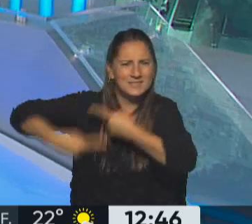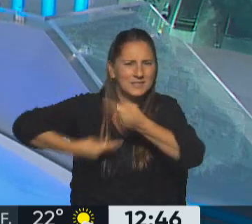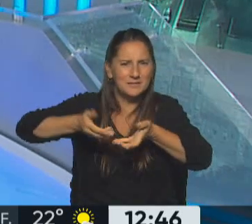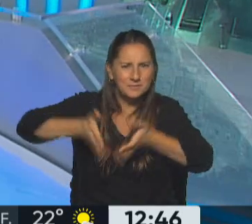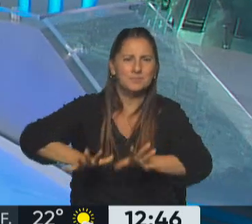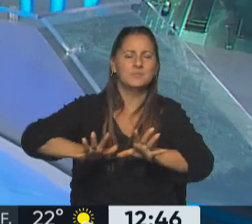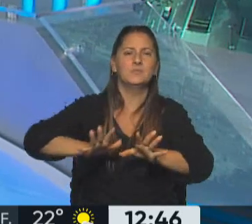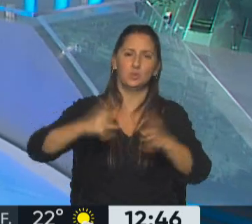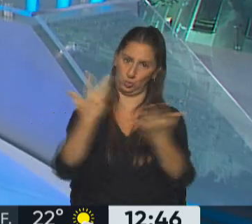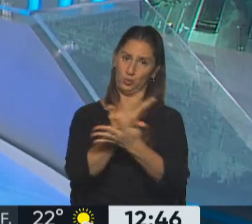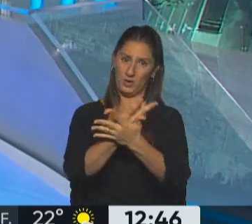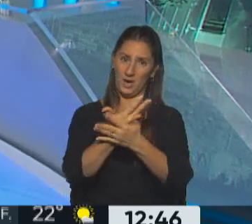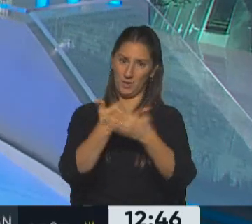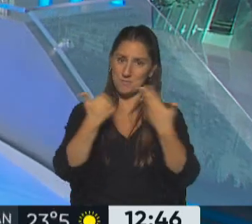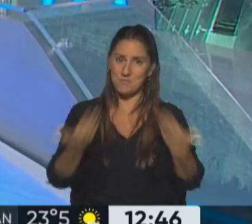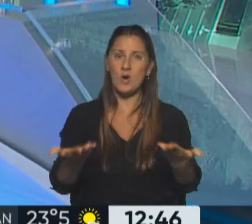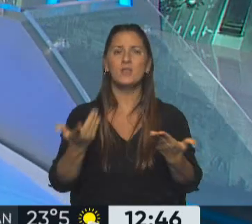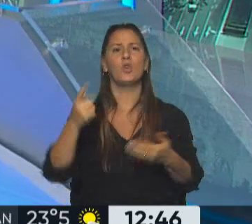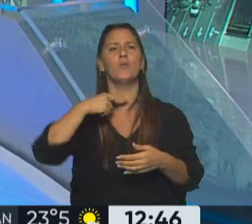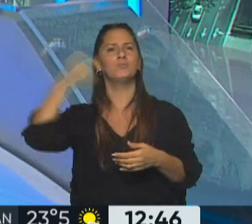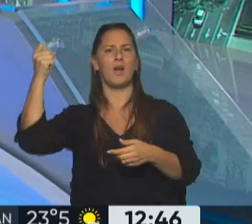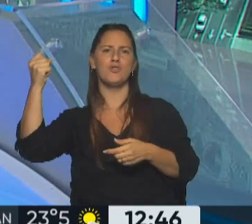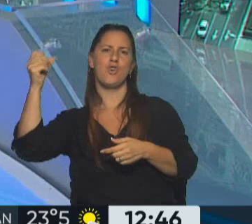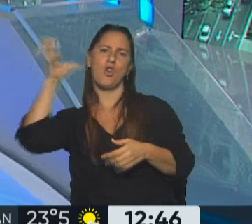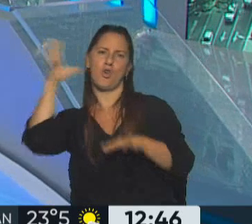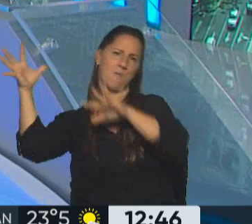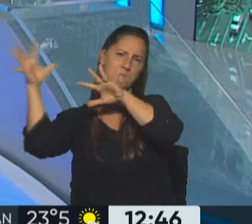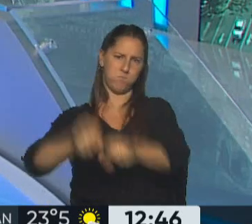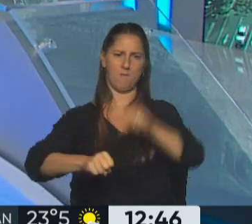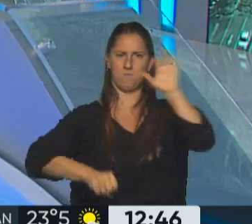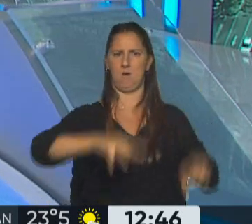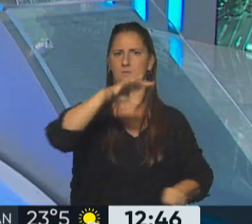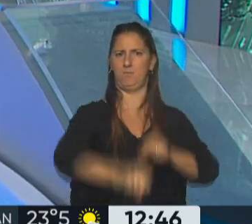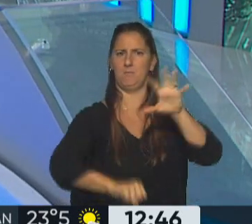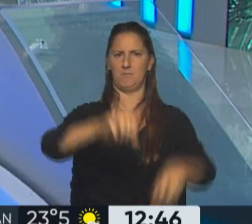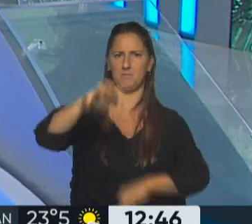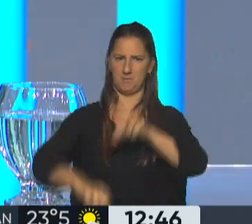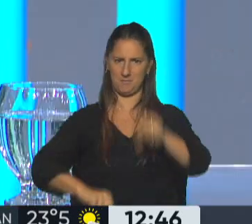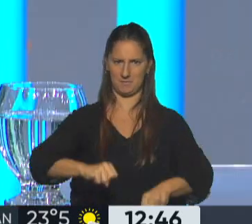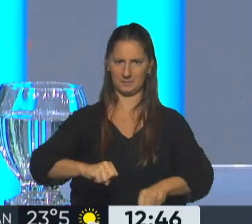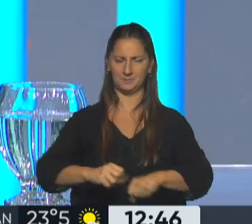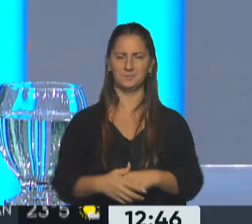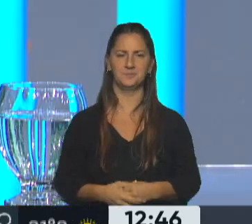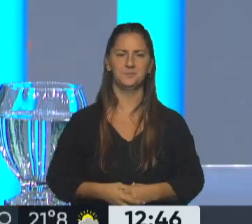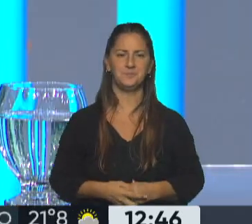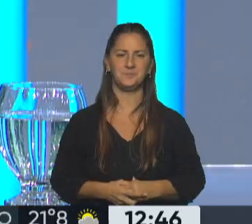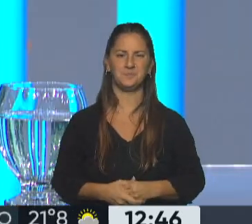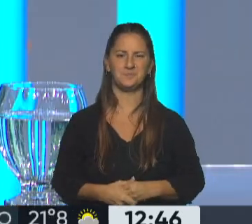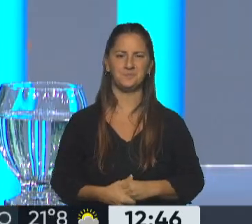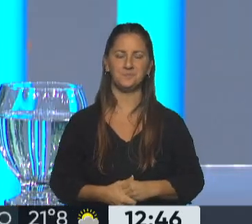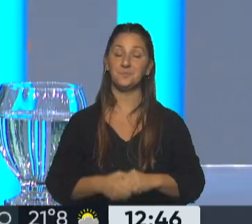lógicamente por eso son pueblos indígenas, la colonización sobre sus territorios donde se han asentado los estados. Así que